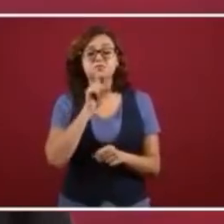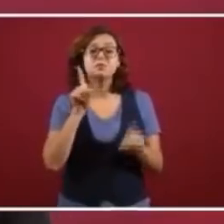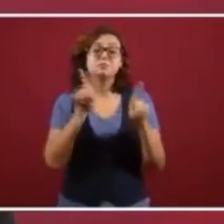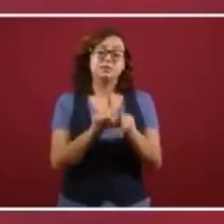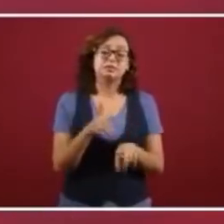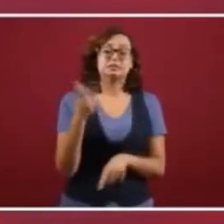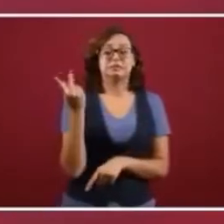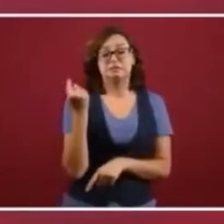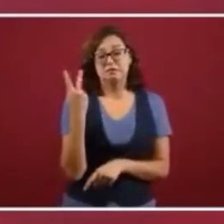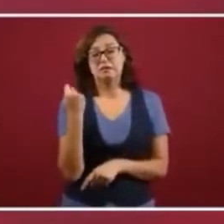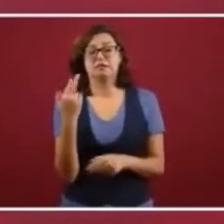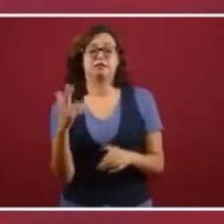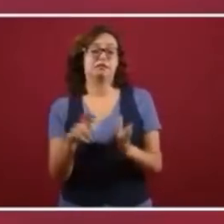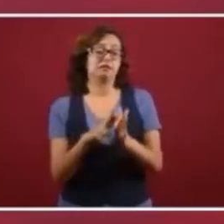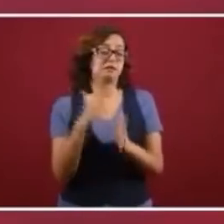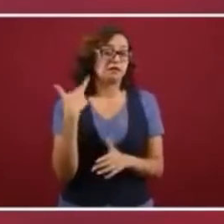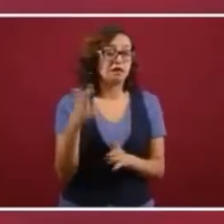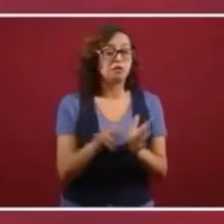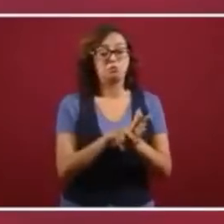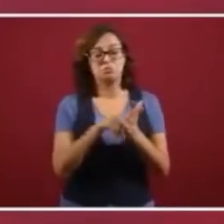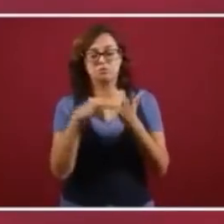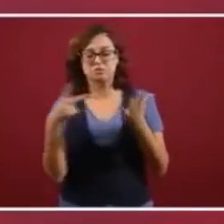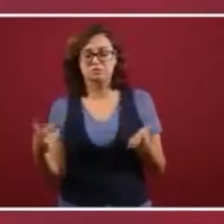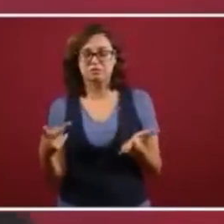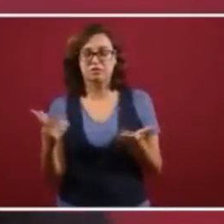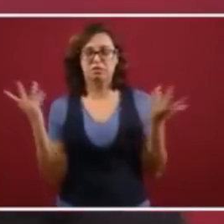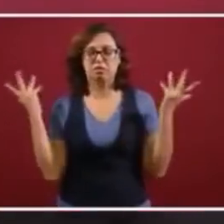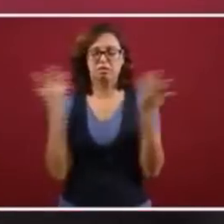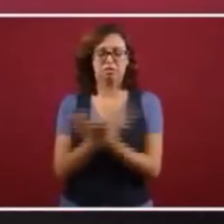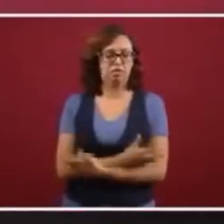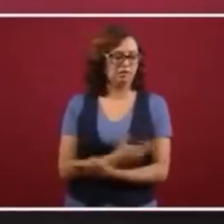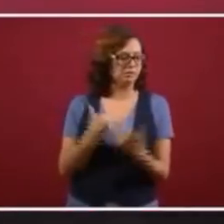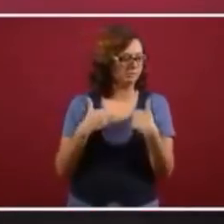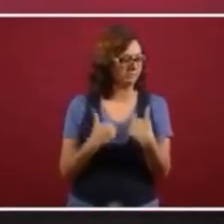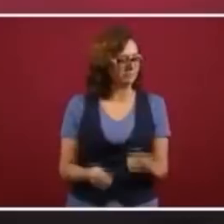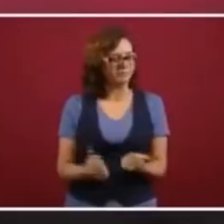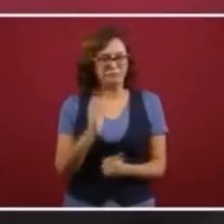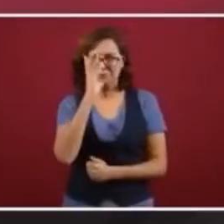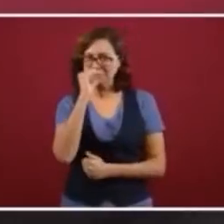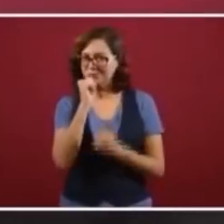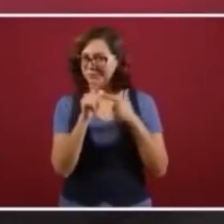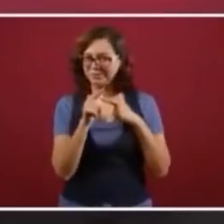entendieron de que ya no se podía seguir con lo mismo